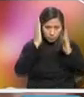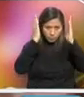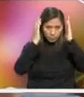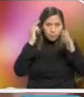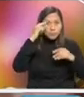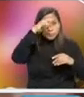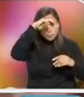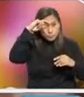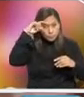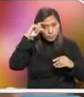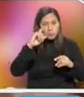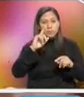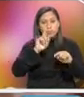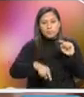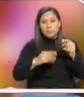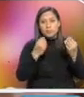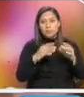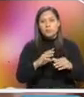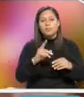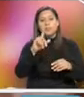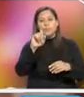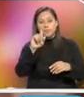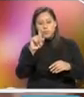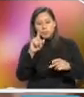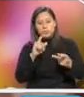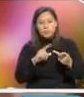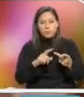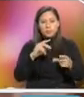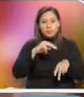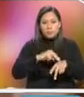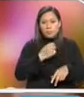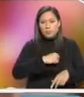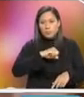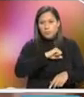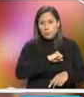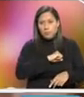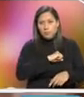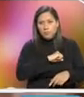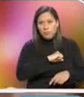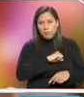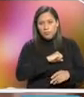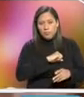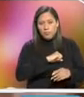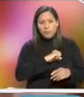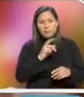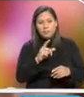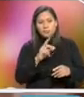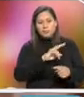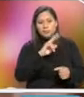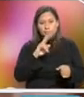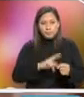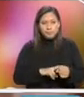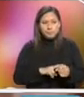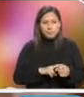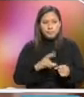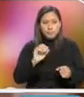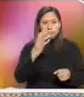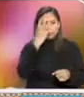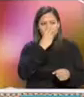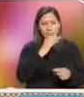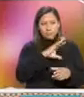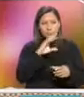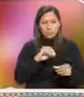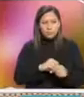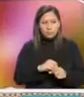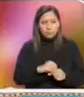humedad del cabello, la hidratación, la nutrición y bueno, lo recuperan en un estado normal o bello por completo. Y